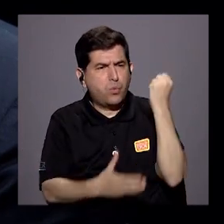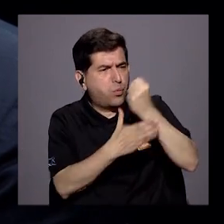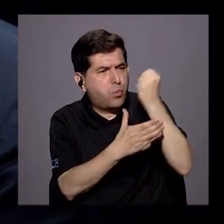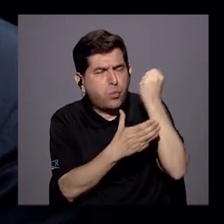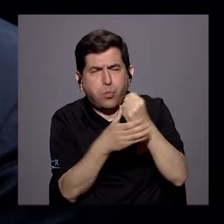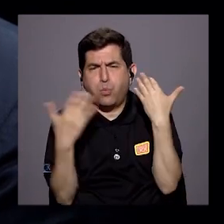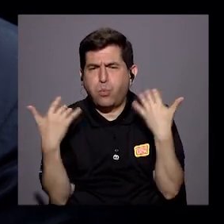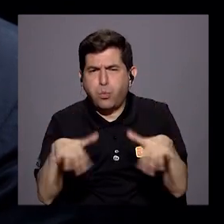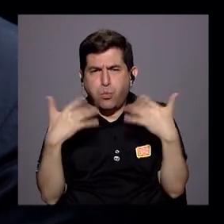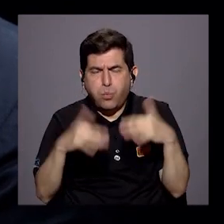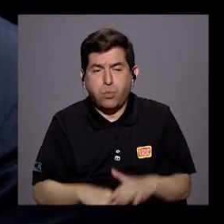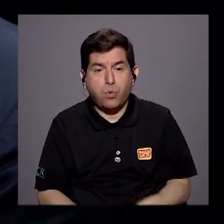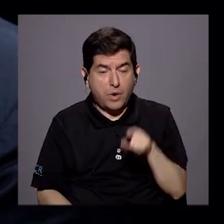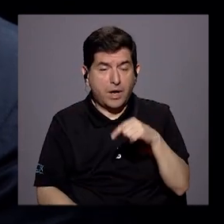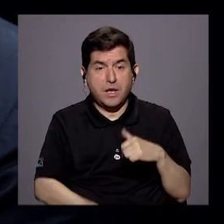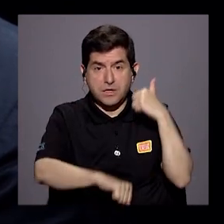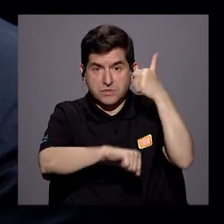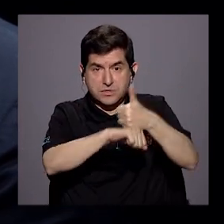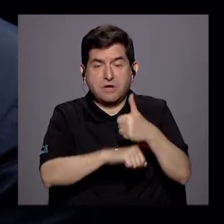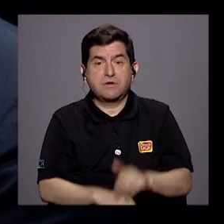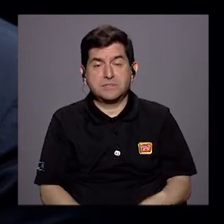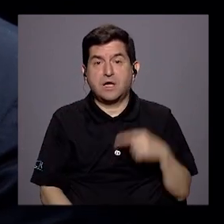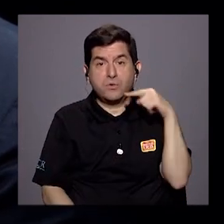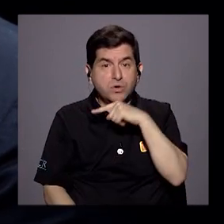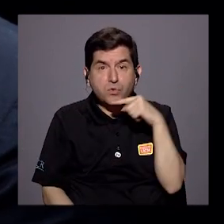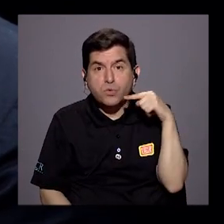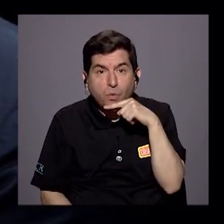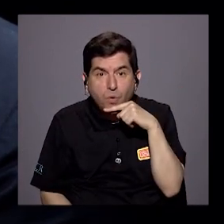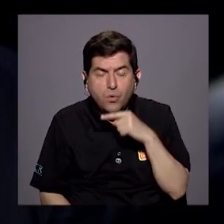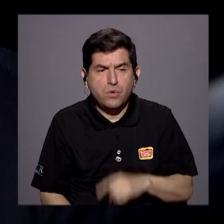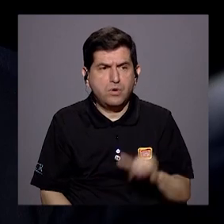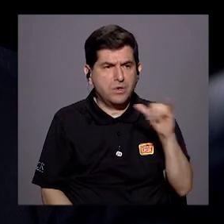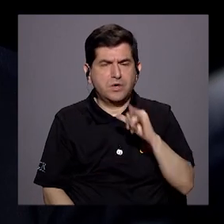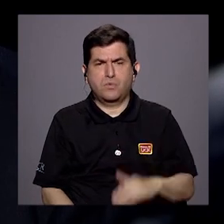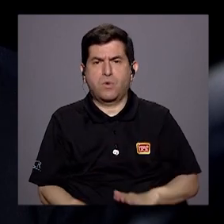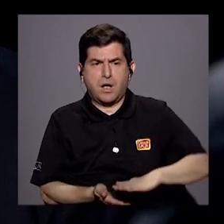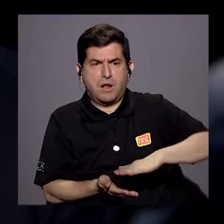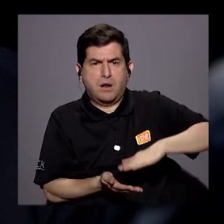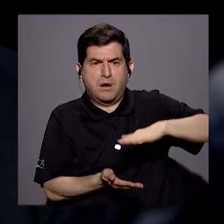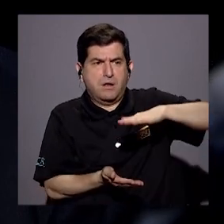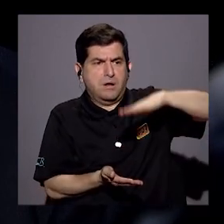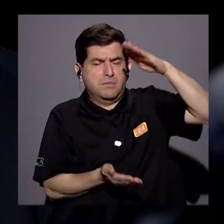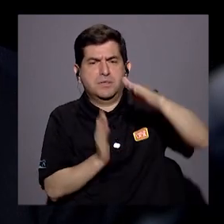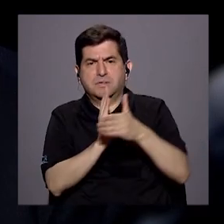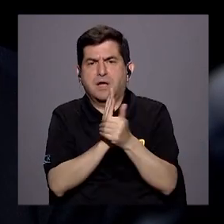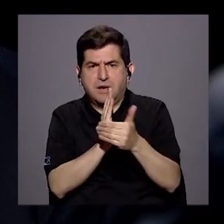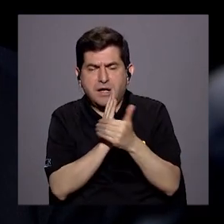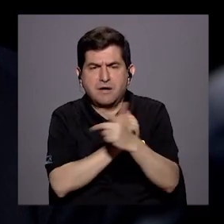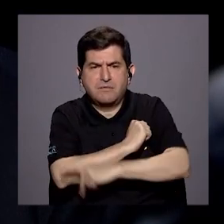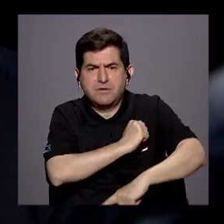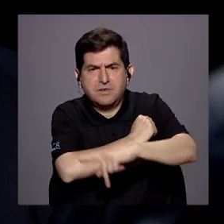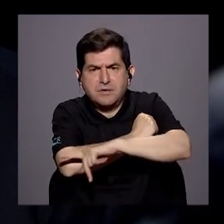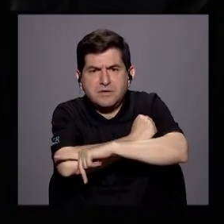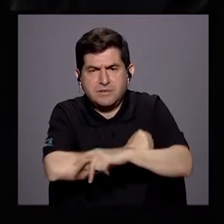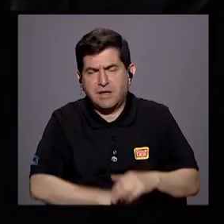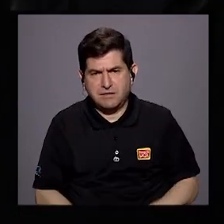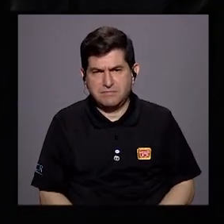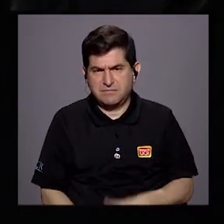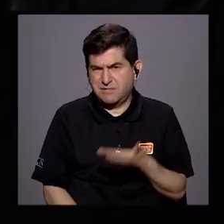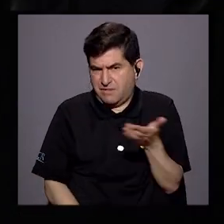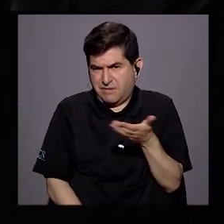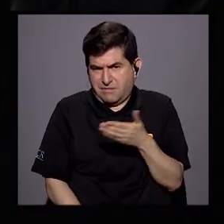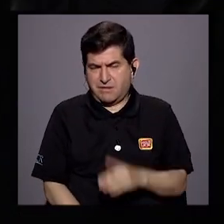altas tasas de homicidios vea que eso está marcado inclusive con semáforo en rojo y vea cómo ha aumentado también la capacidad de este país